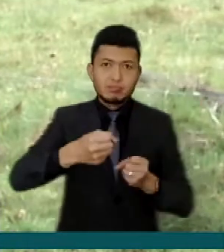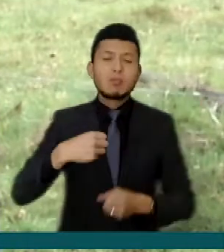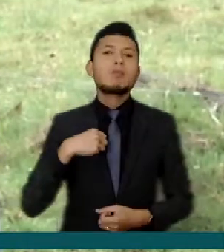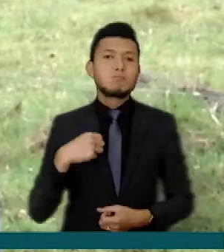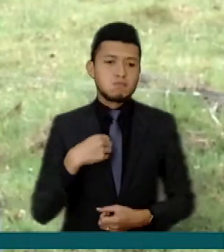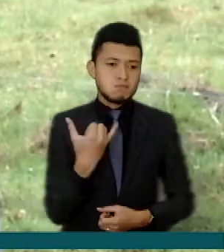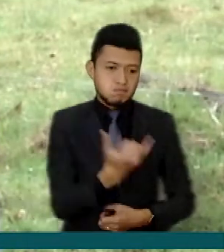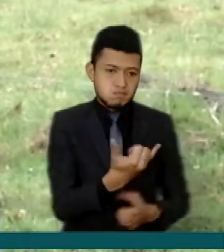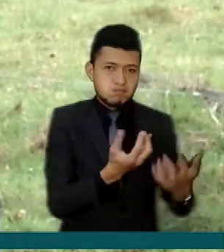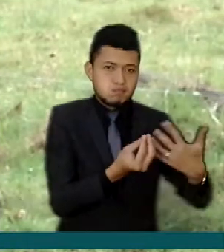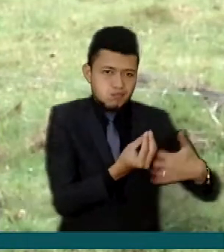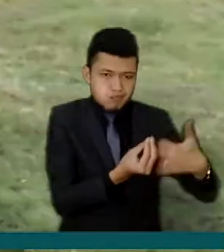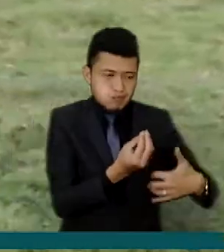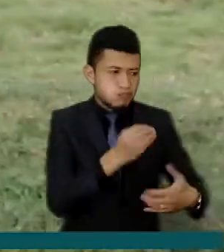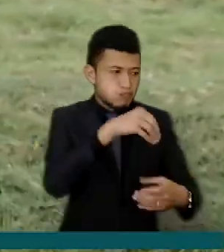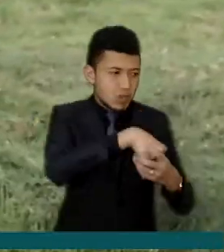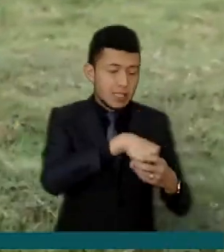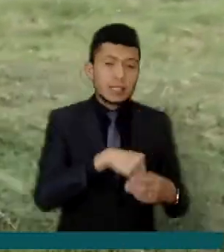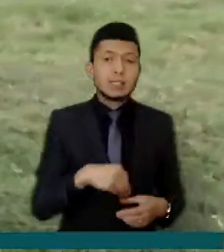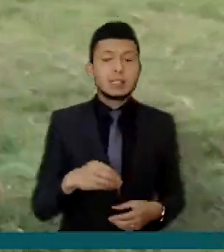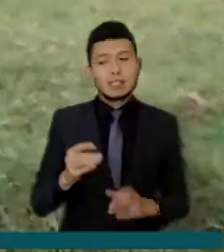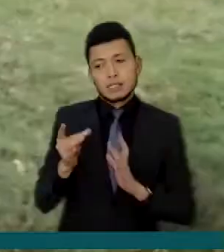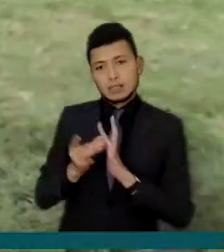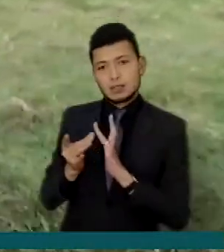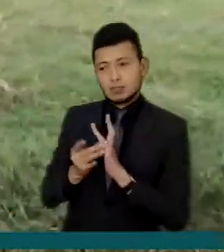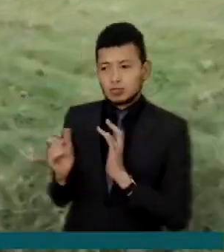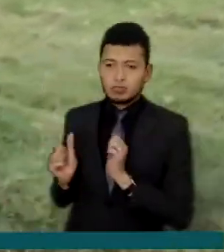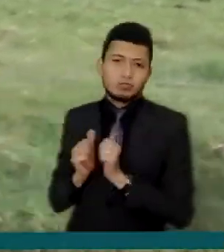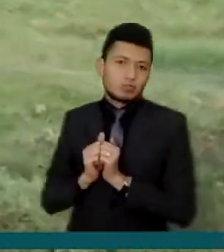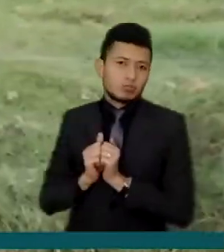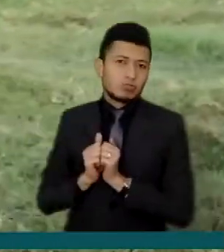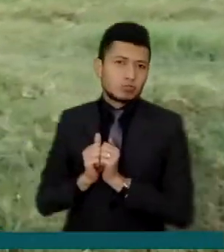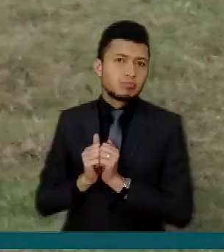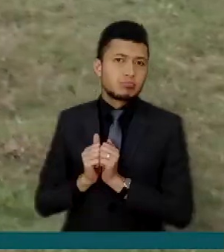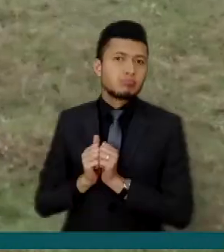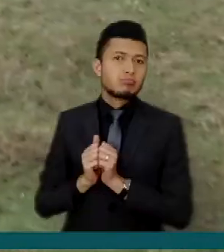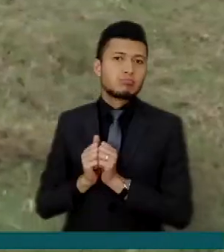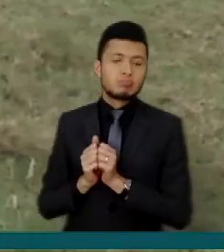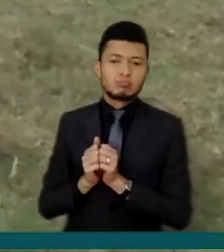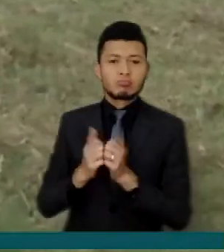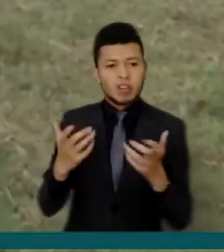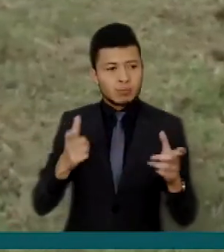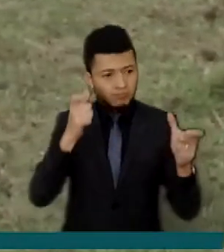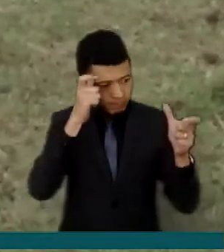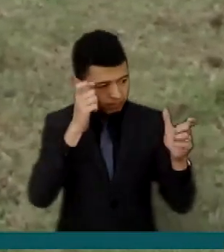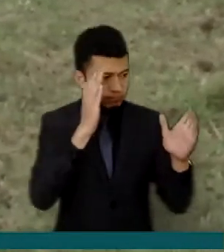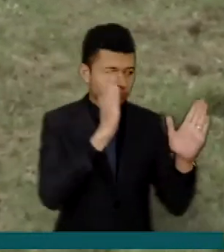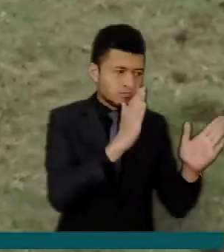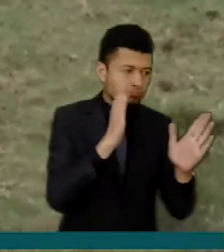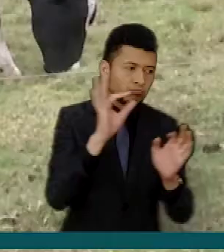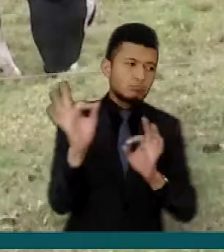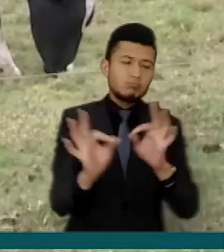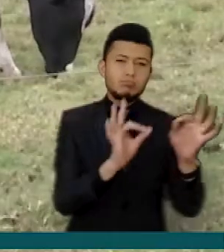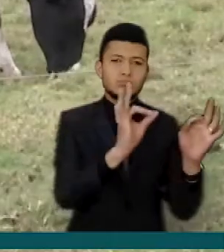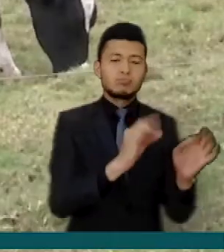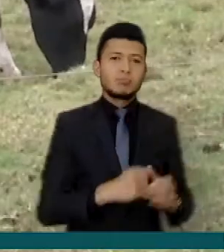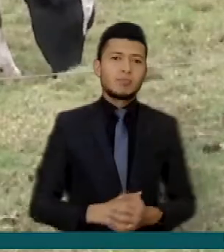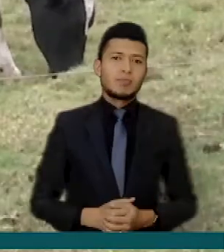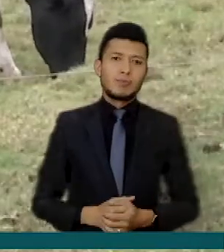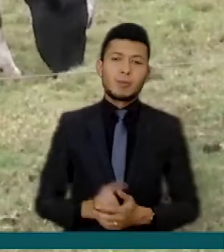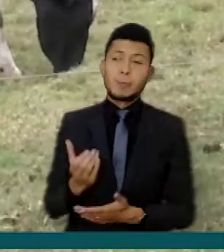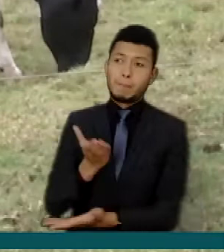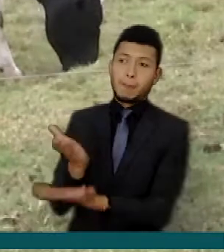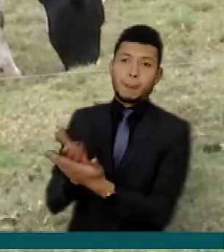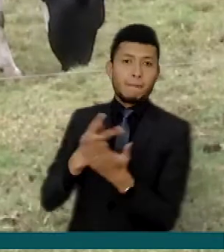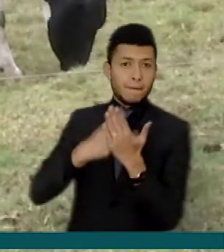ordeño y con mi esposo nos dedicamos a lo que les da ganadería. Se presentó un